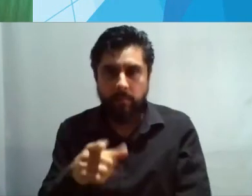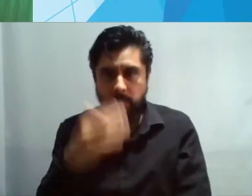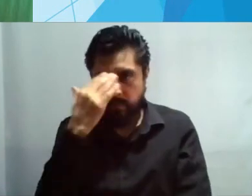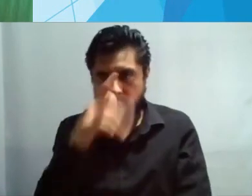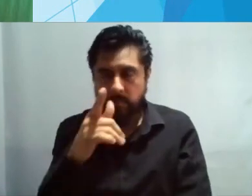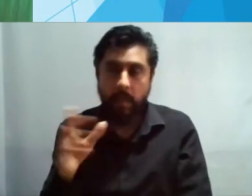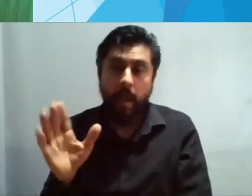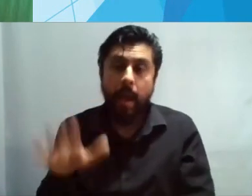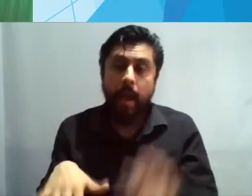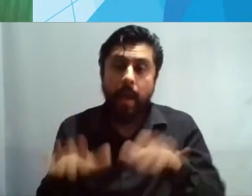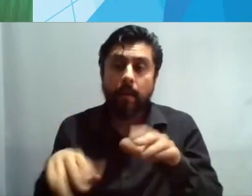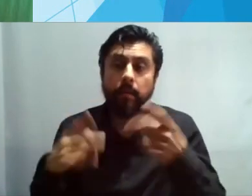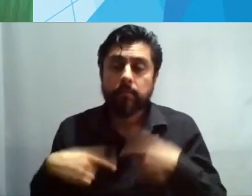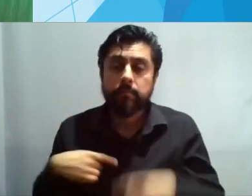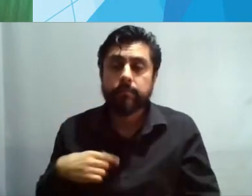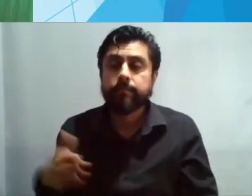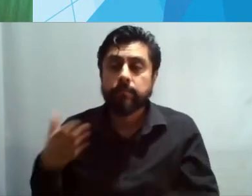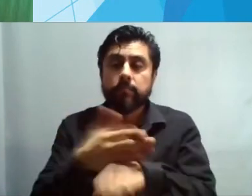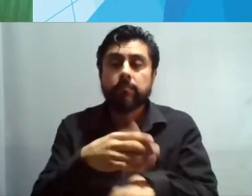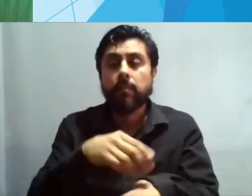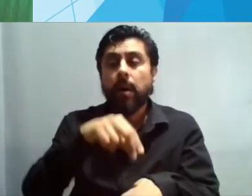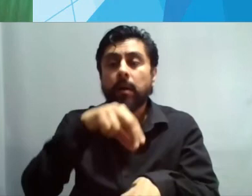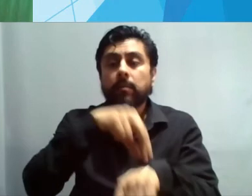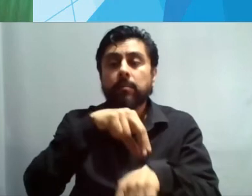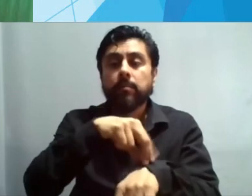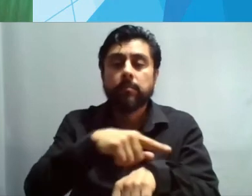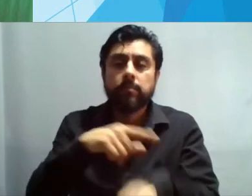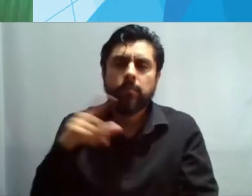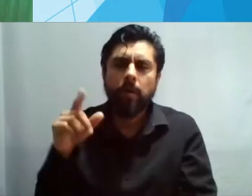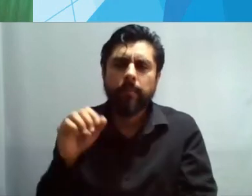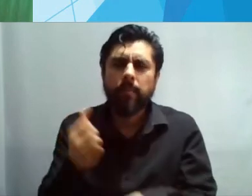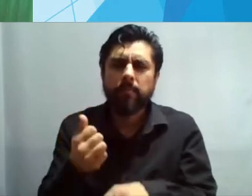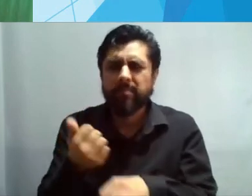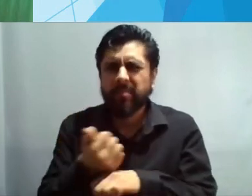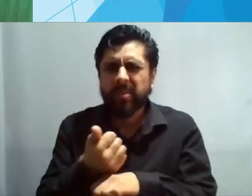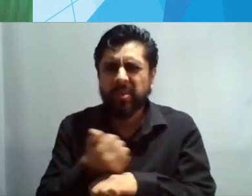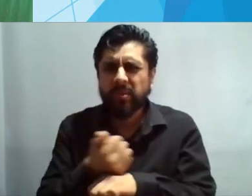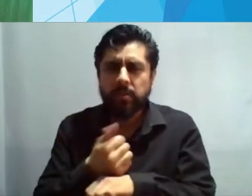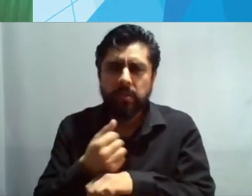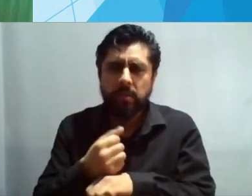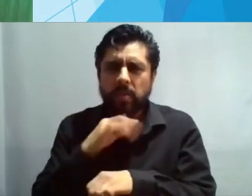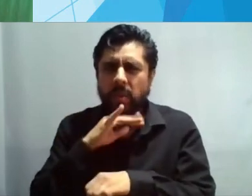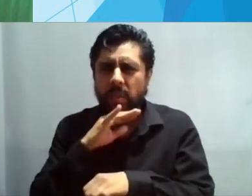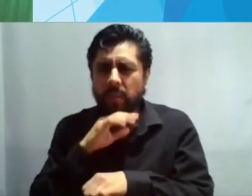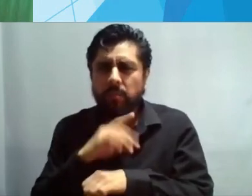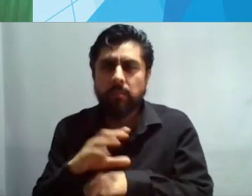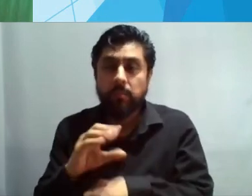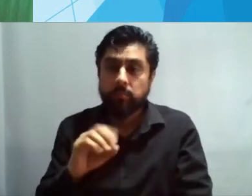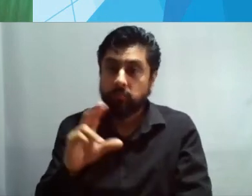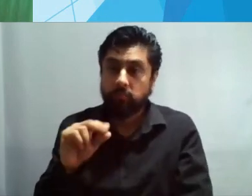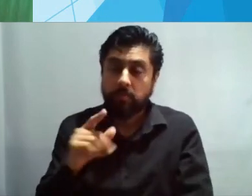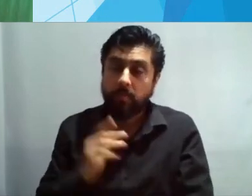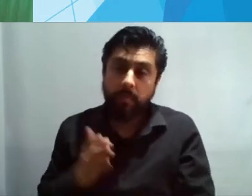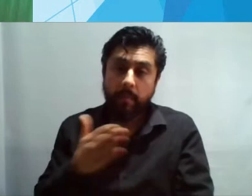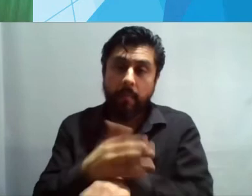ya no porque está infectado, ya no porque el oído le supura, sino porque se le dificulta caminar porque las cosas le giran. Eso nos